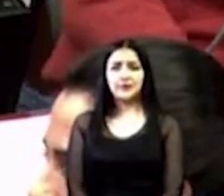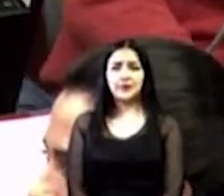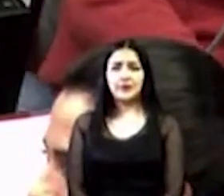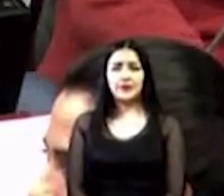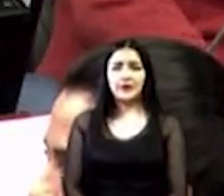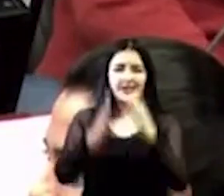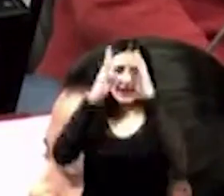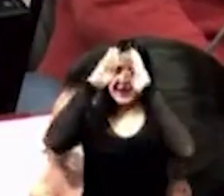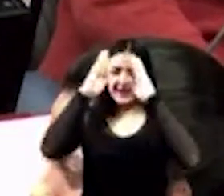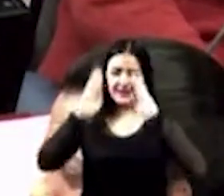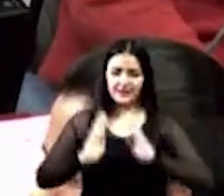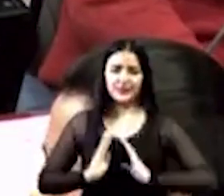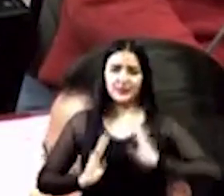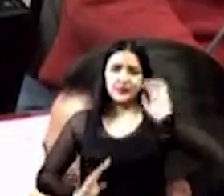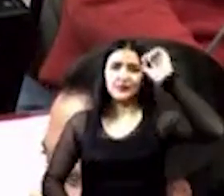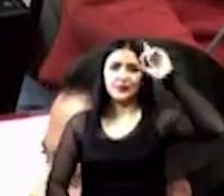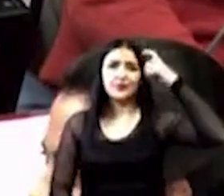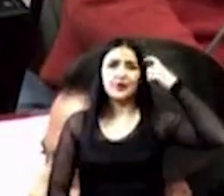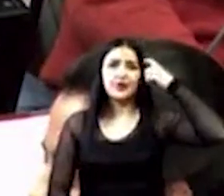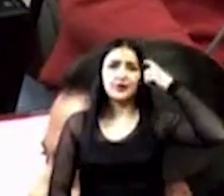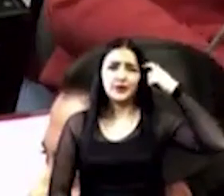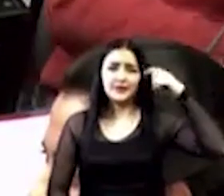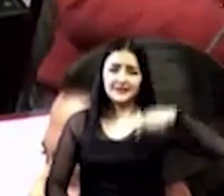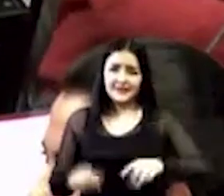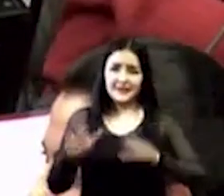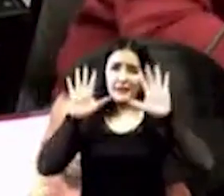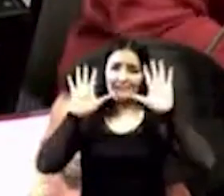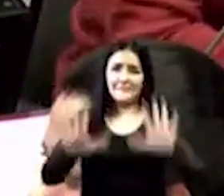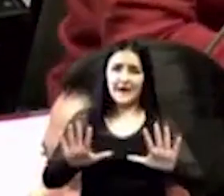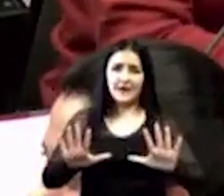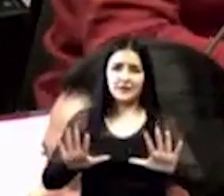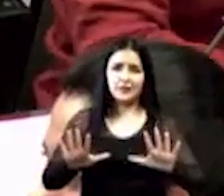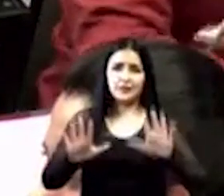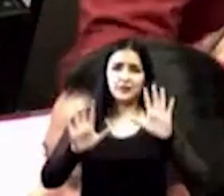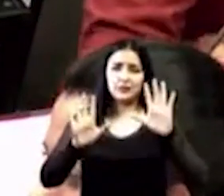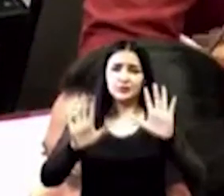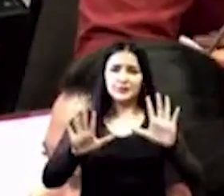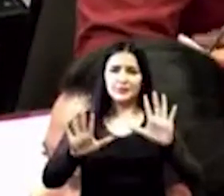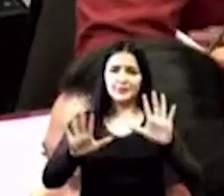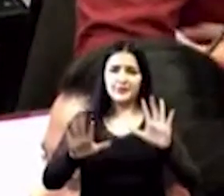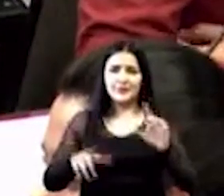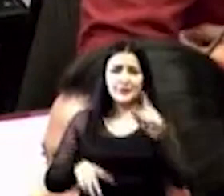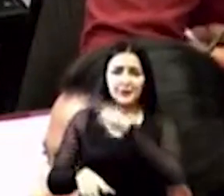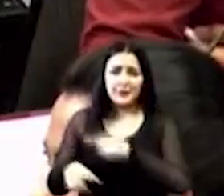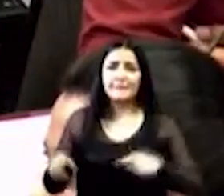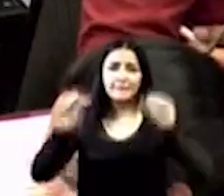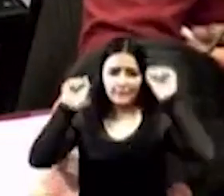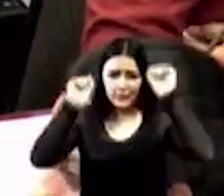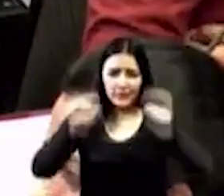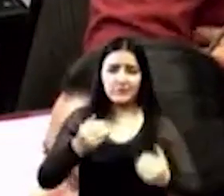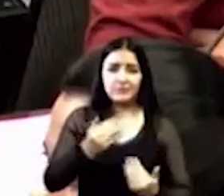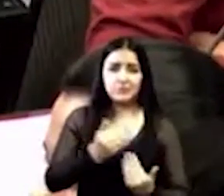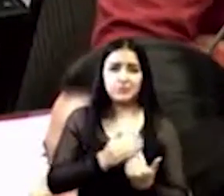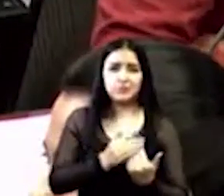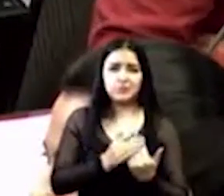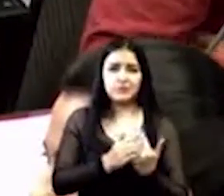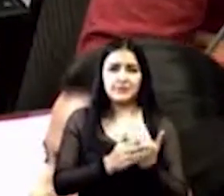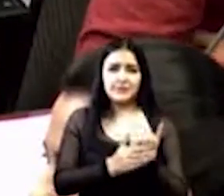Atención al gobierno. Este paro cívico puede ser el inicio